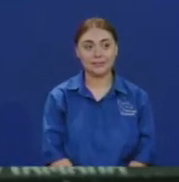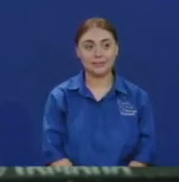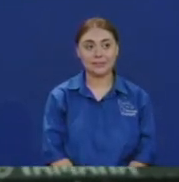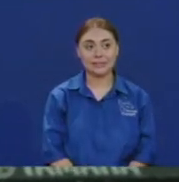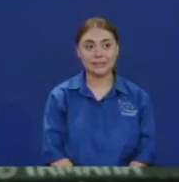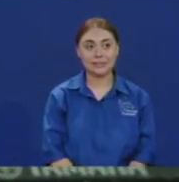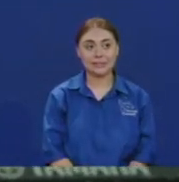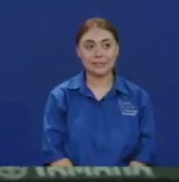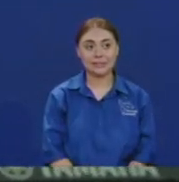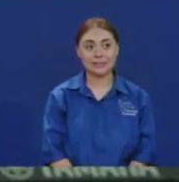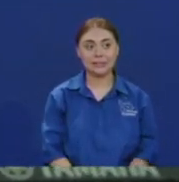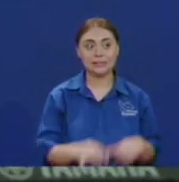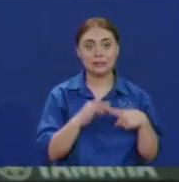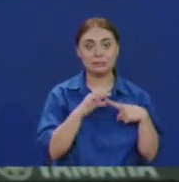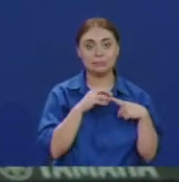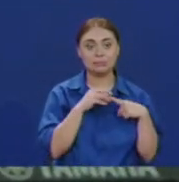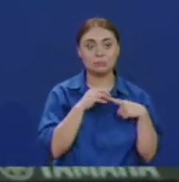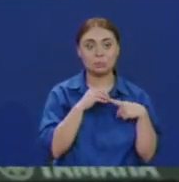¿Qué es eso?